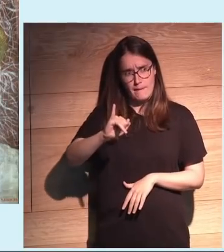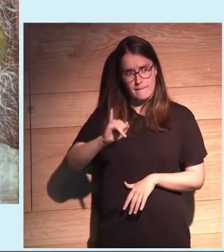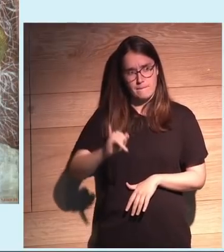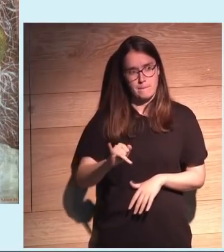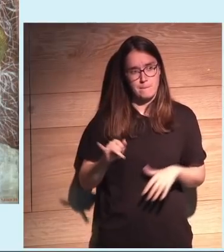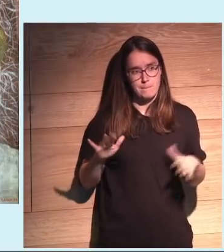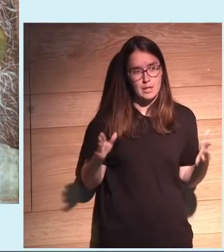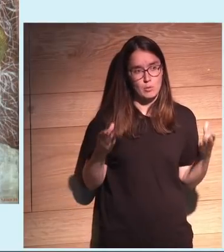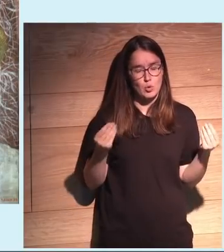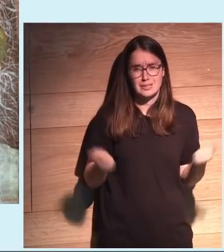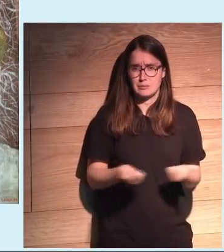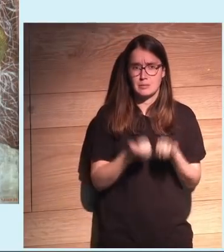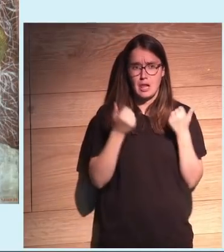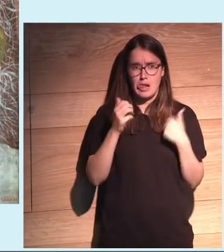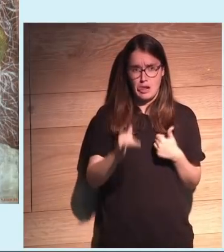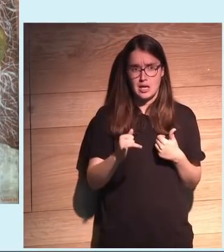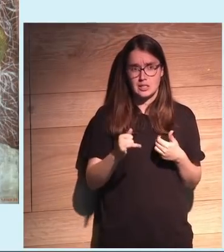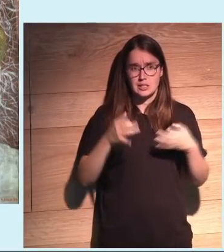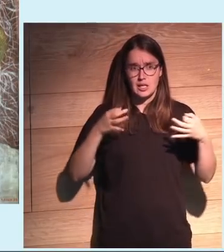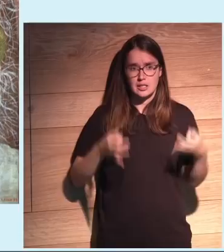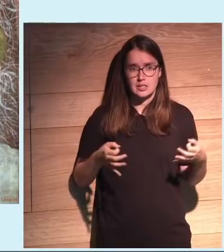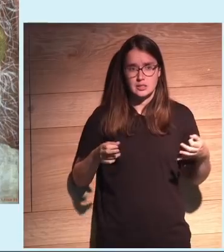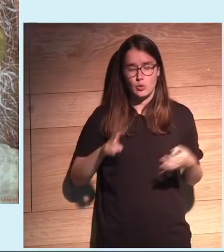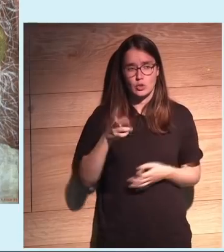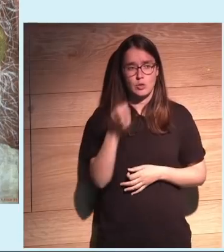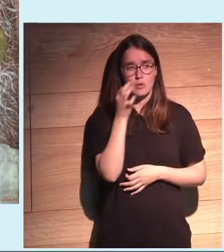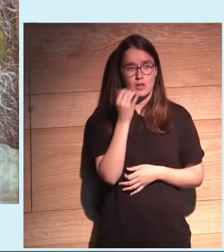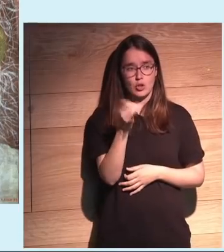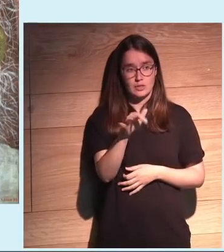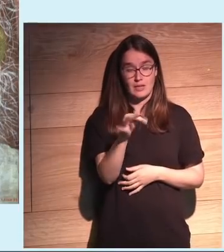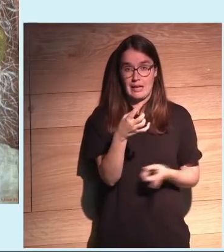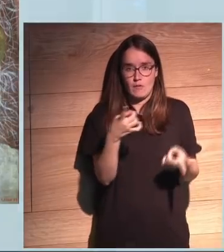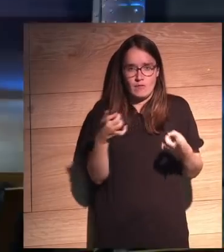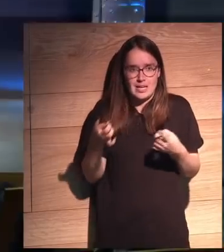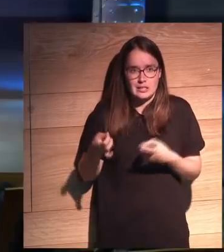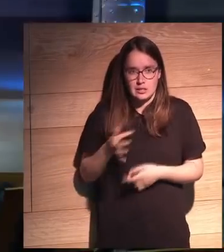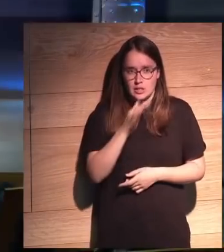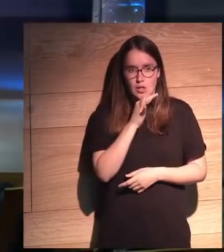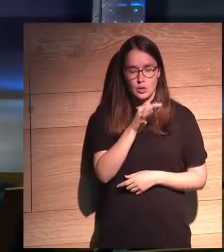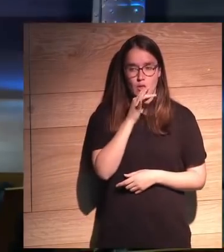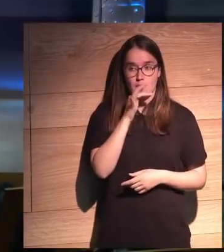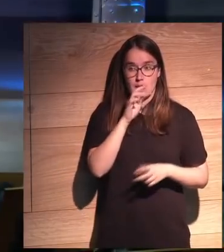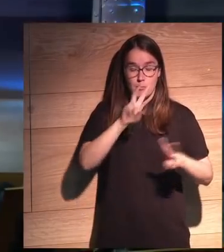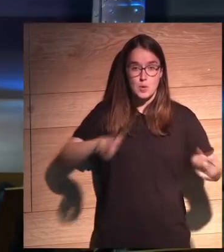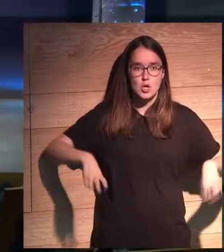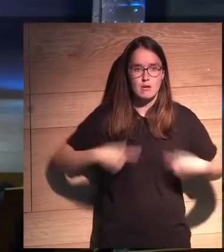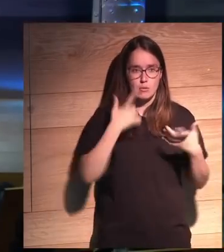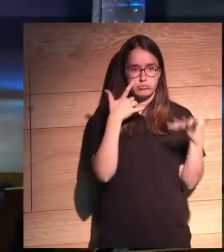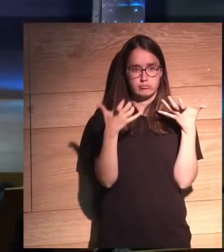ver, pero hay muchísimas más, y seguramente muchas, como decía Josefina, que nos faltan todavía por redescubrir o